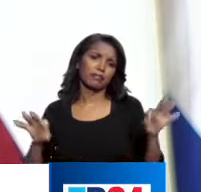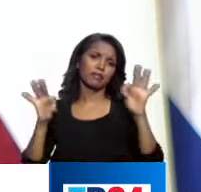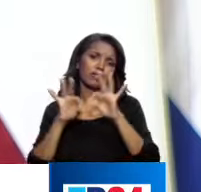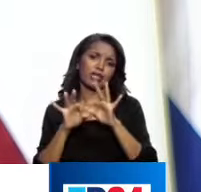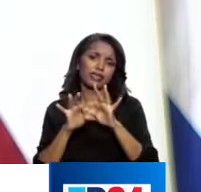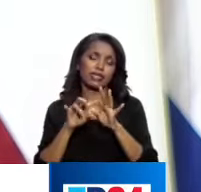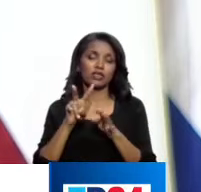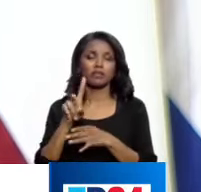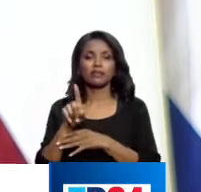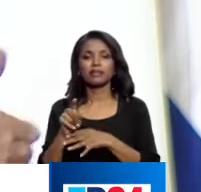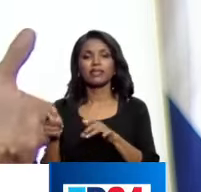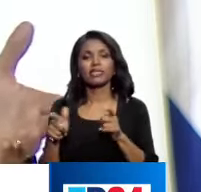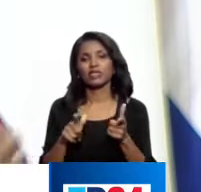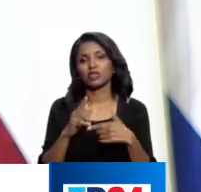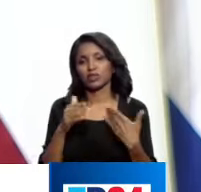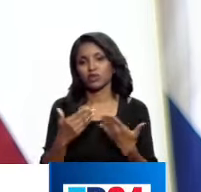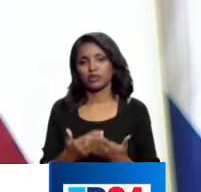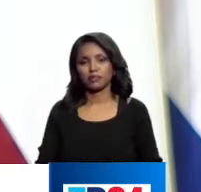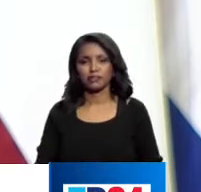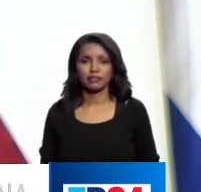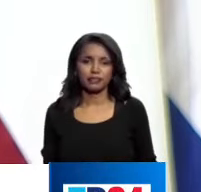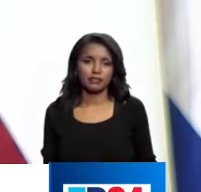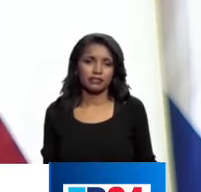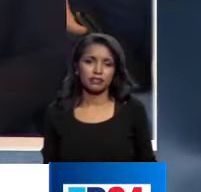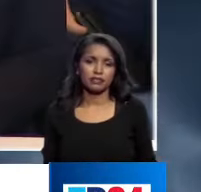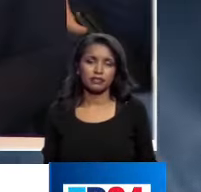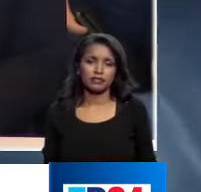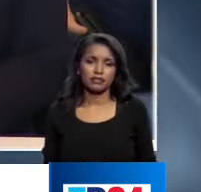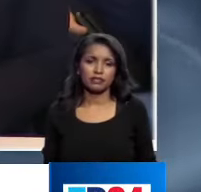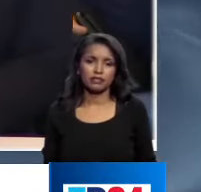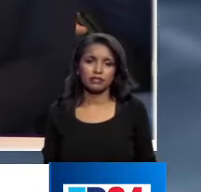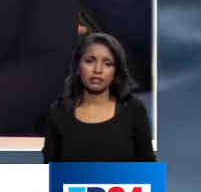que atendiera una mesa y hiciera un buen cóctel.